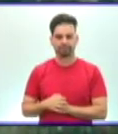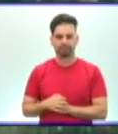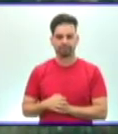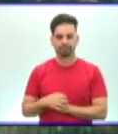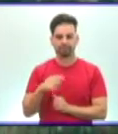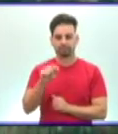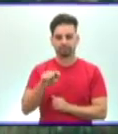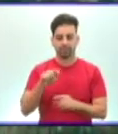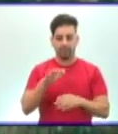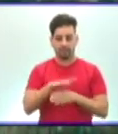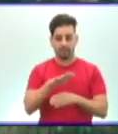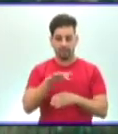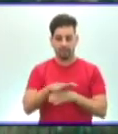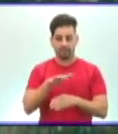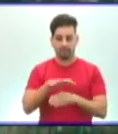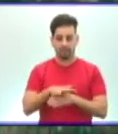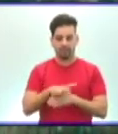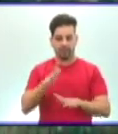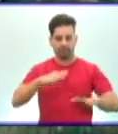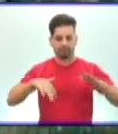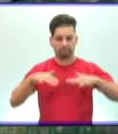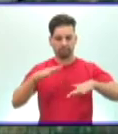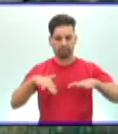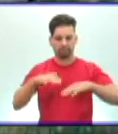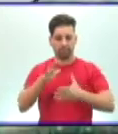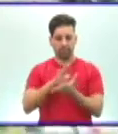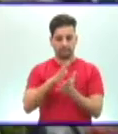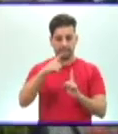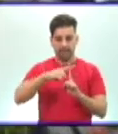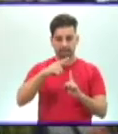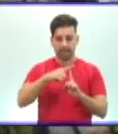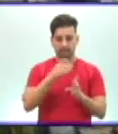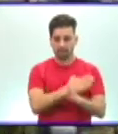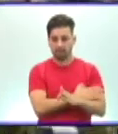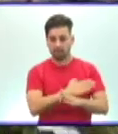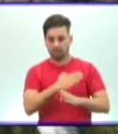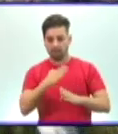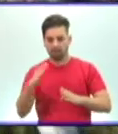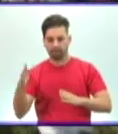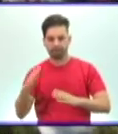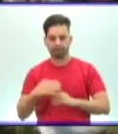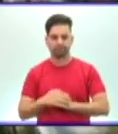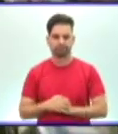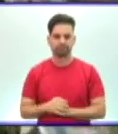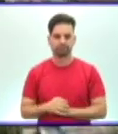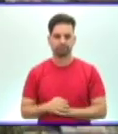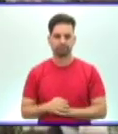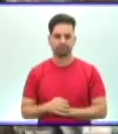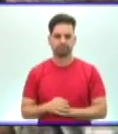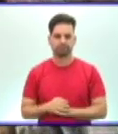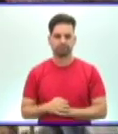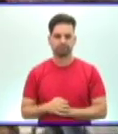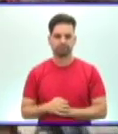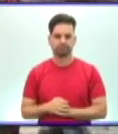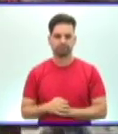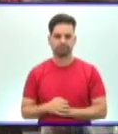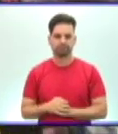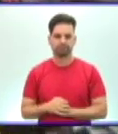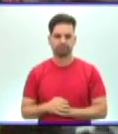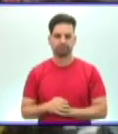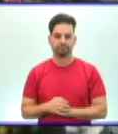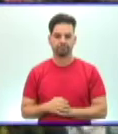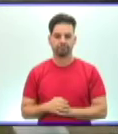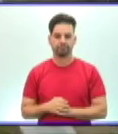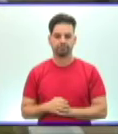Los Pinos, en la bahía de Matanzas, hasta Playa Camacho, donde destaca el pueblo de Boca de